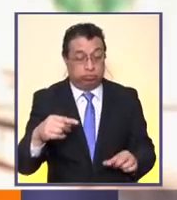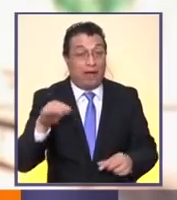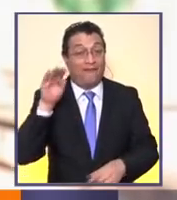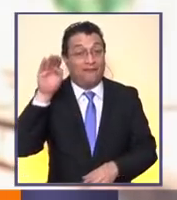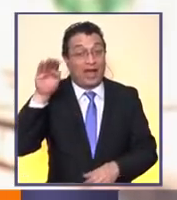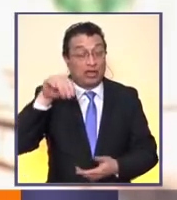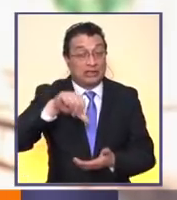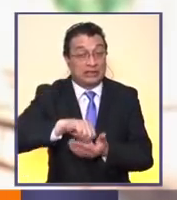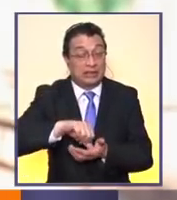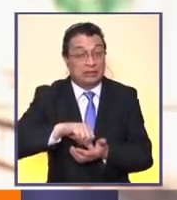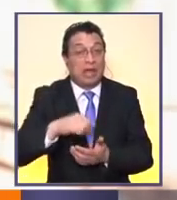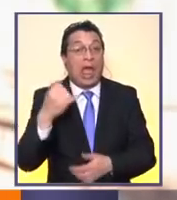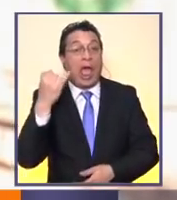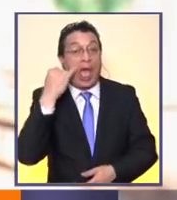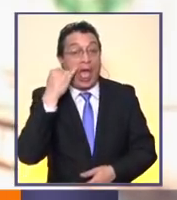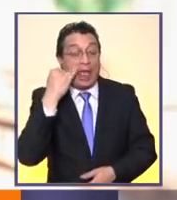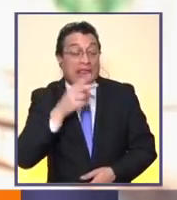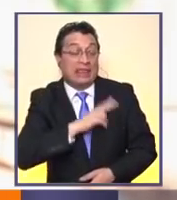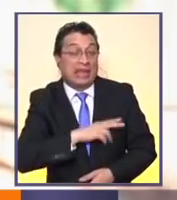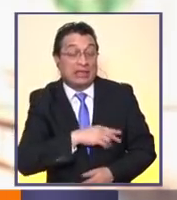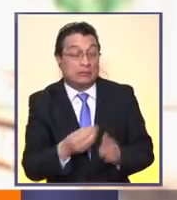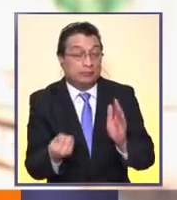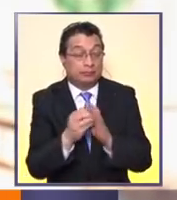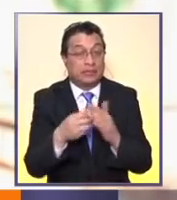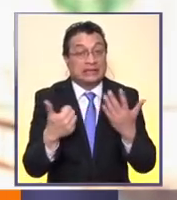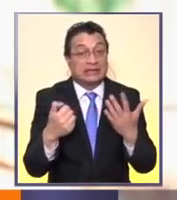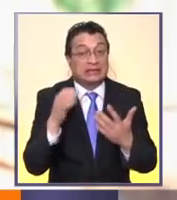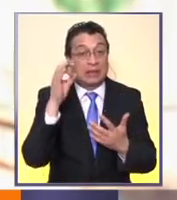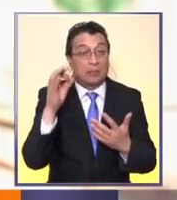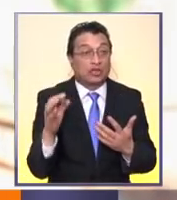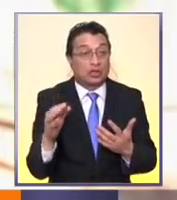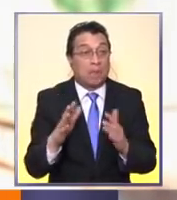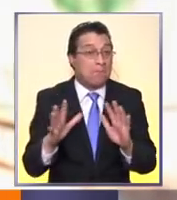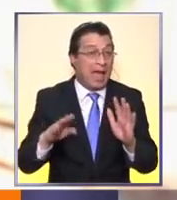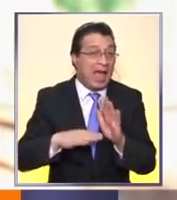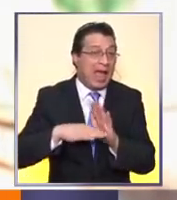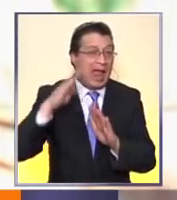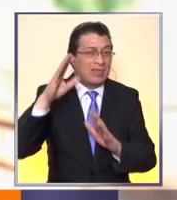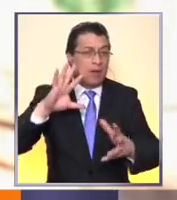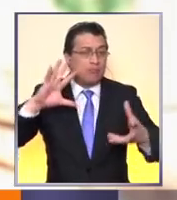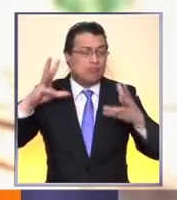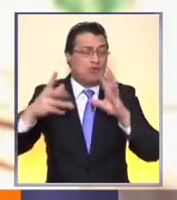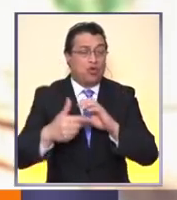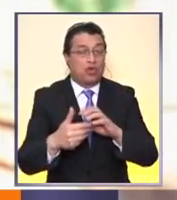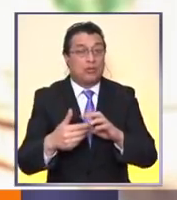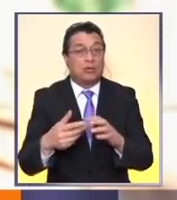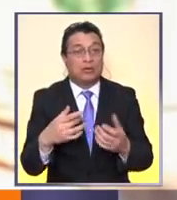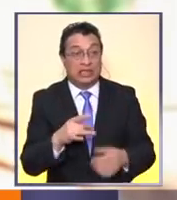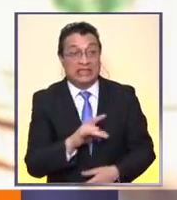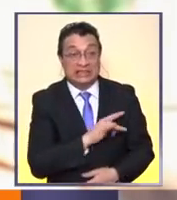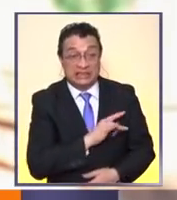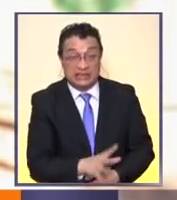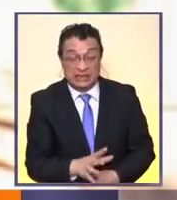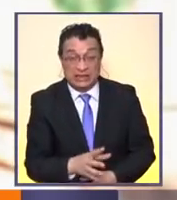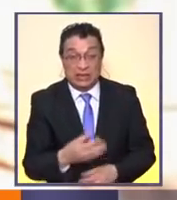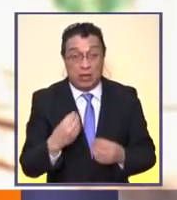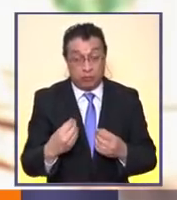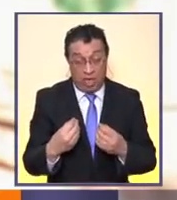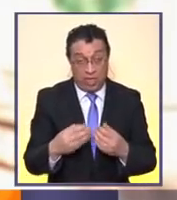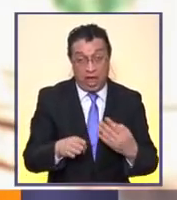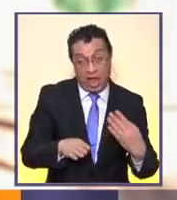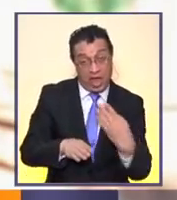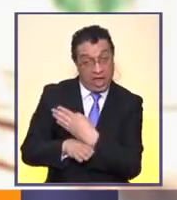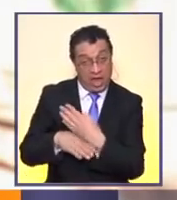ese país subió la tasa de interés a un 60 por ciento que es la más alta del mundo le conviene entonces a los chilenos ir ahora a